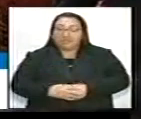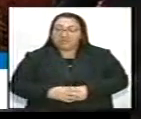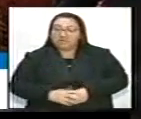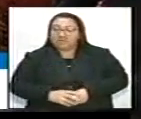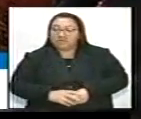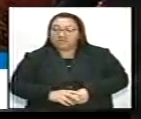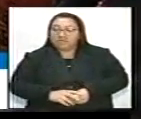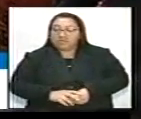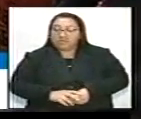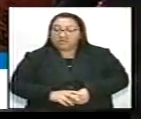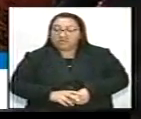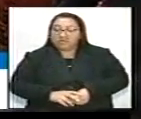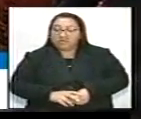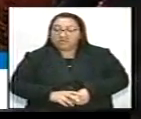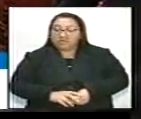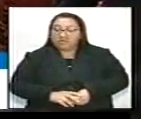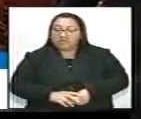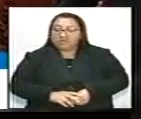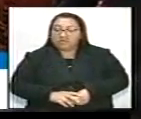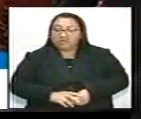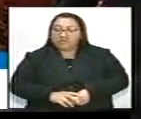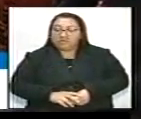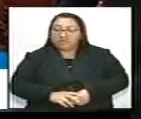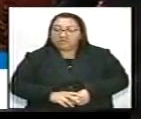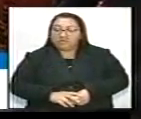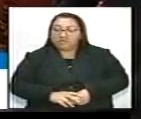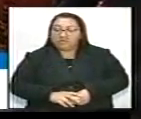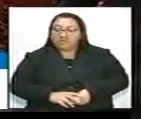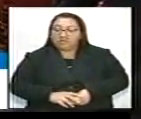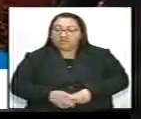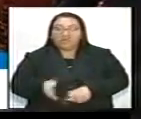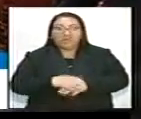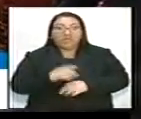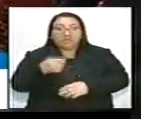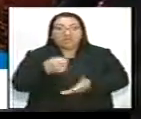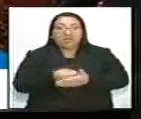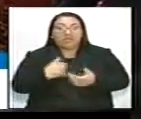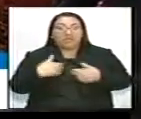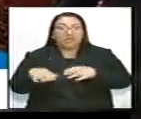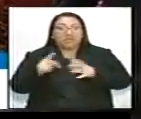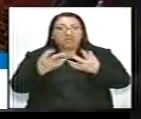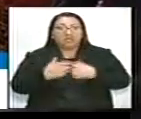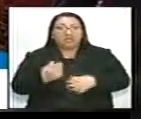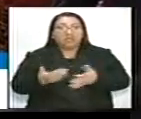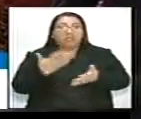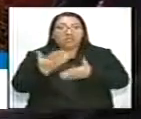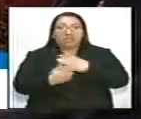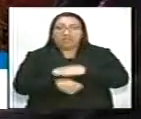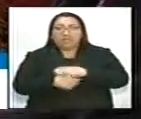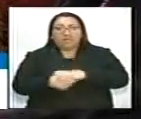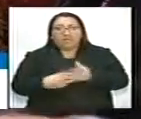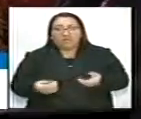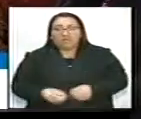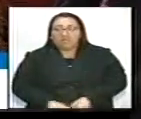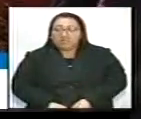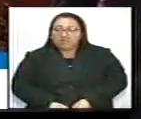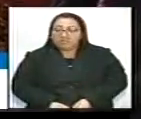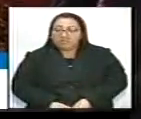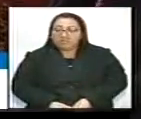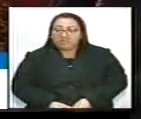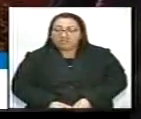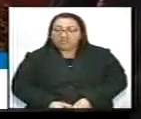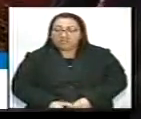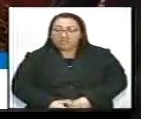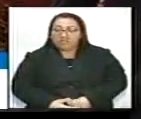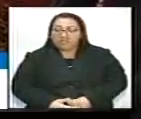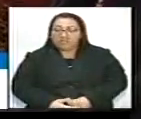malos procuradores respecto de este pago que se tiene que hacer a una empresa corrupta. Y como representante de la